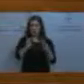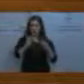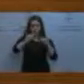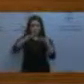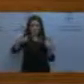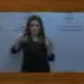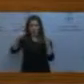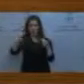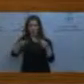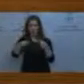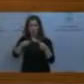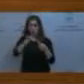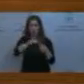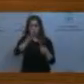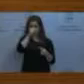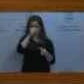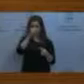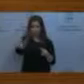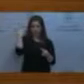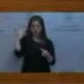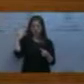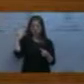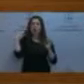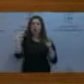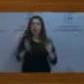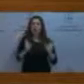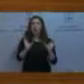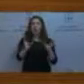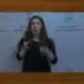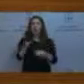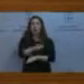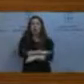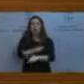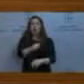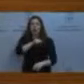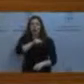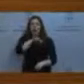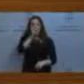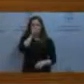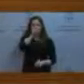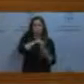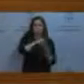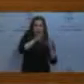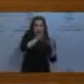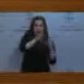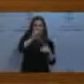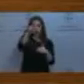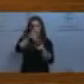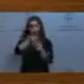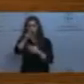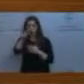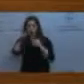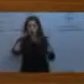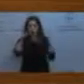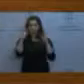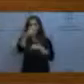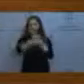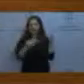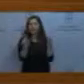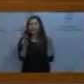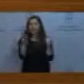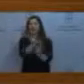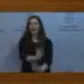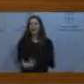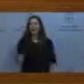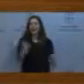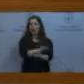socialistas. ¿Qué hizo el Gobierno de España entre el año 2008 y el año 2011? Nada. ¿Qué hizo el Gobierno